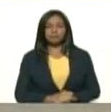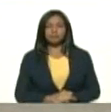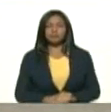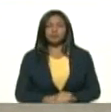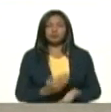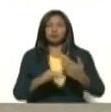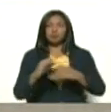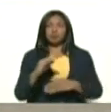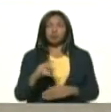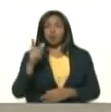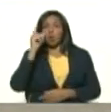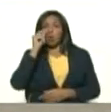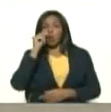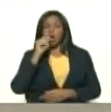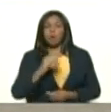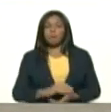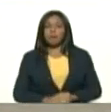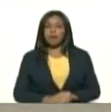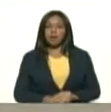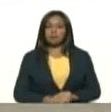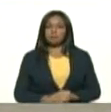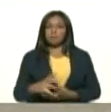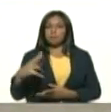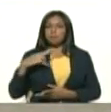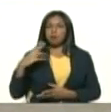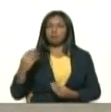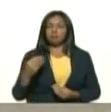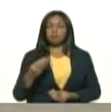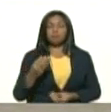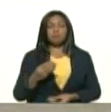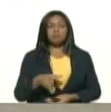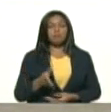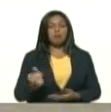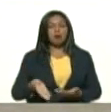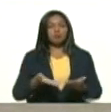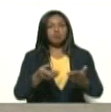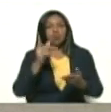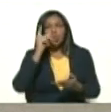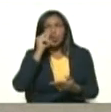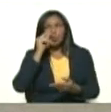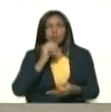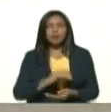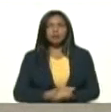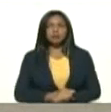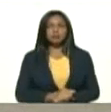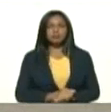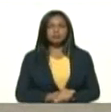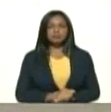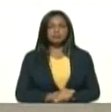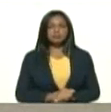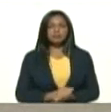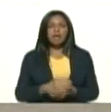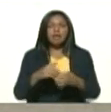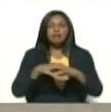un hacendado. Mandó a un hombre